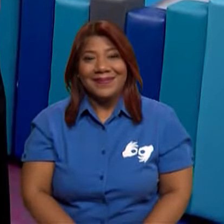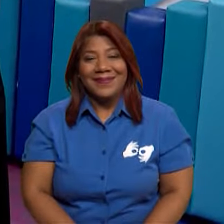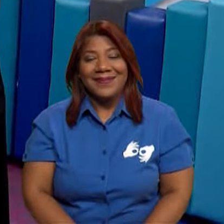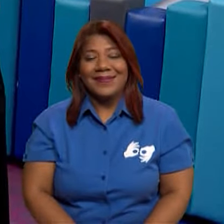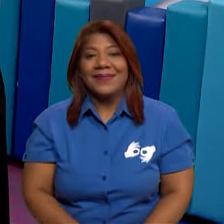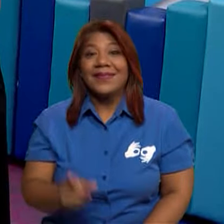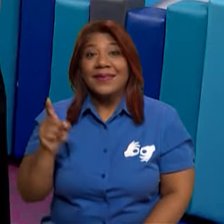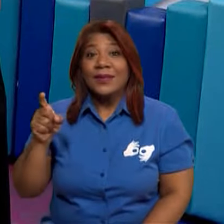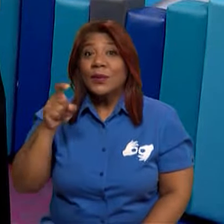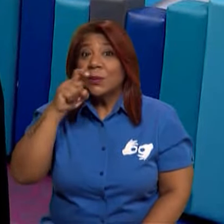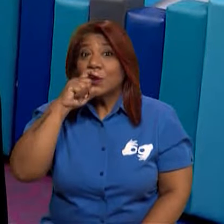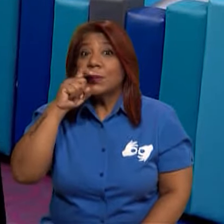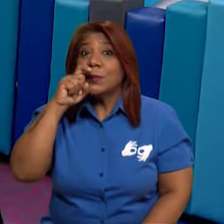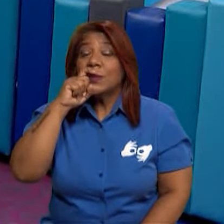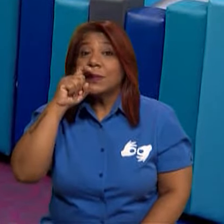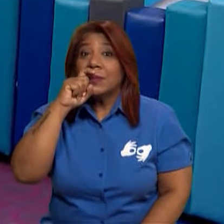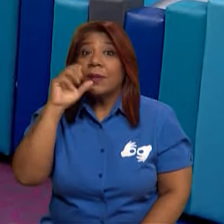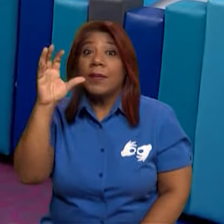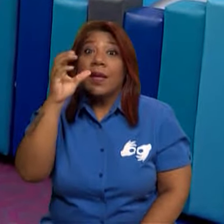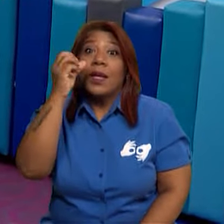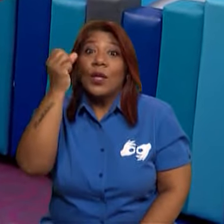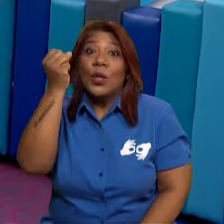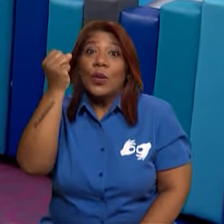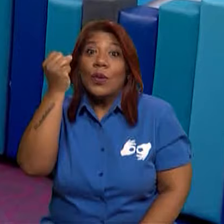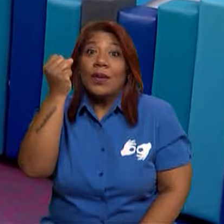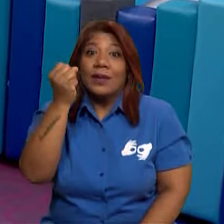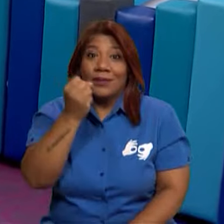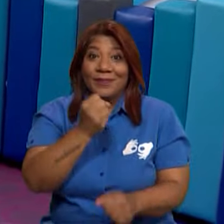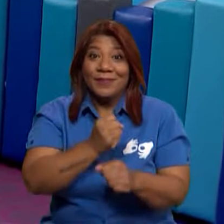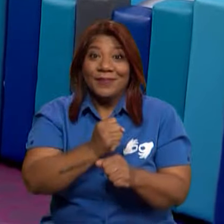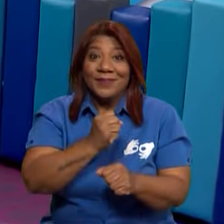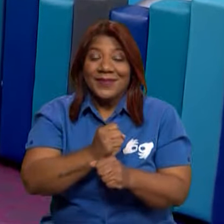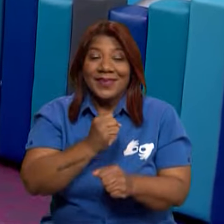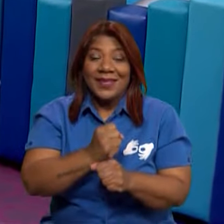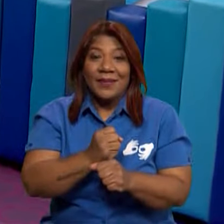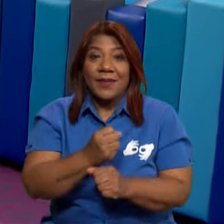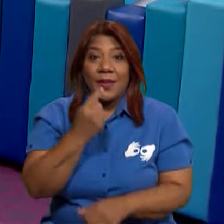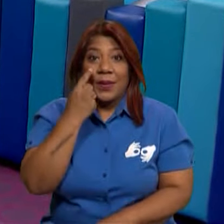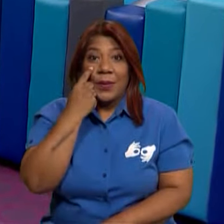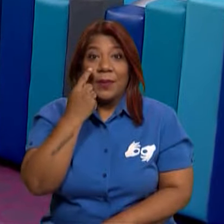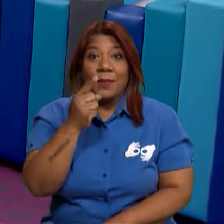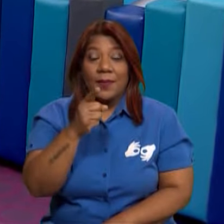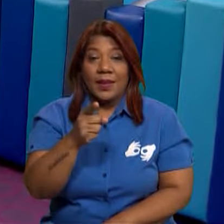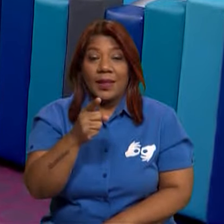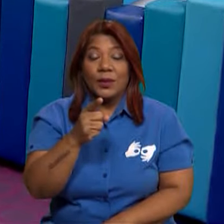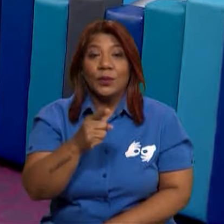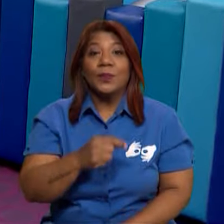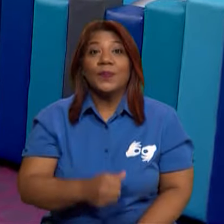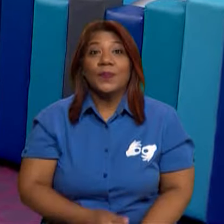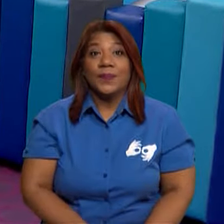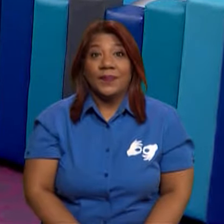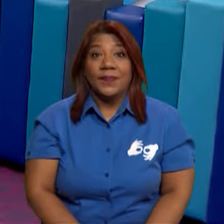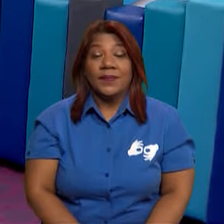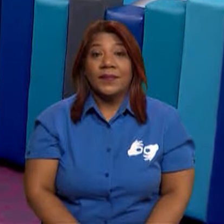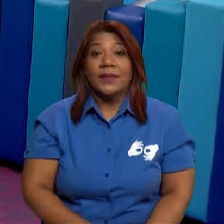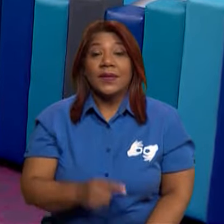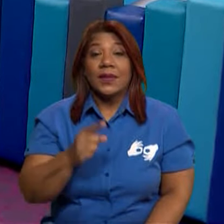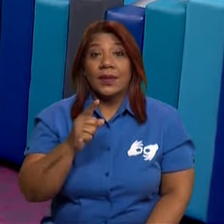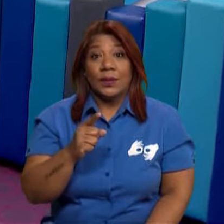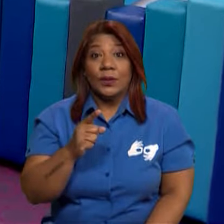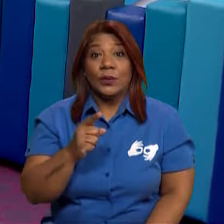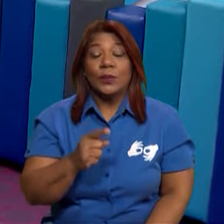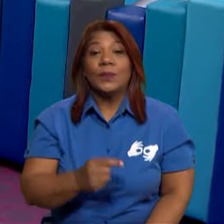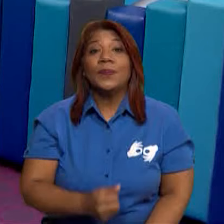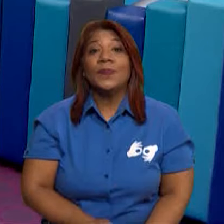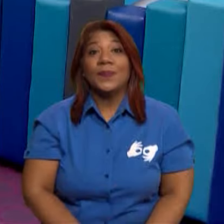que tu papá encuentre trabajo? ¿Sí? Así que voy a pedirte que allí donde estás, vas a inclinar tu